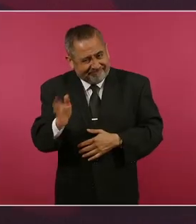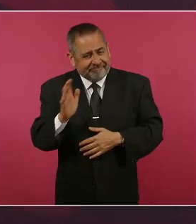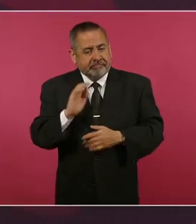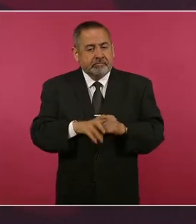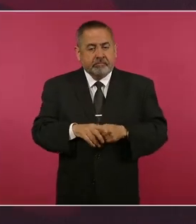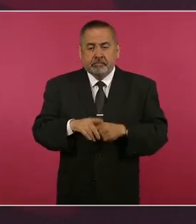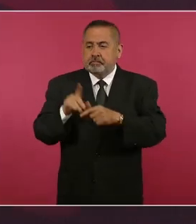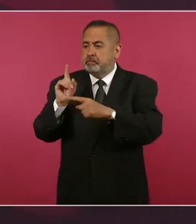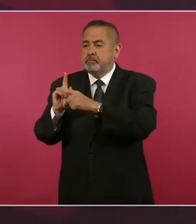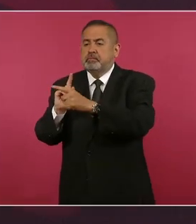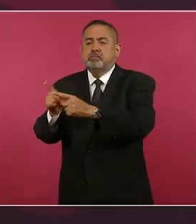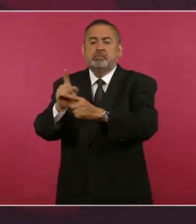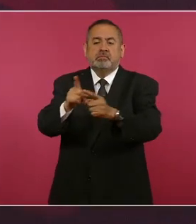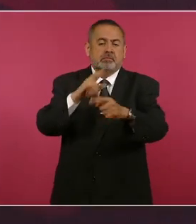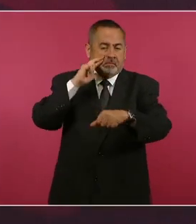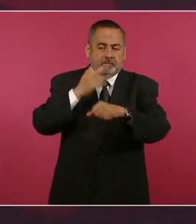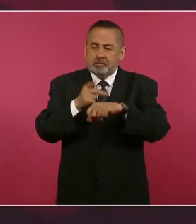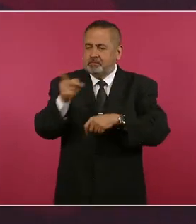consideran responsables,